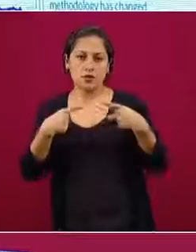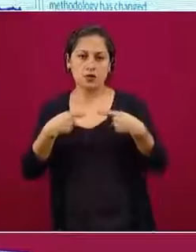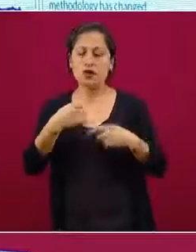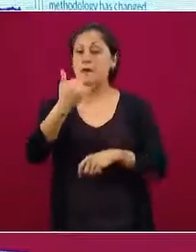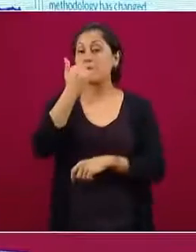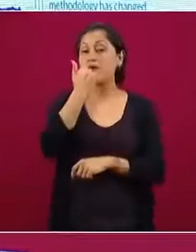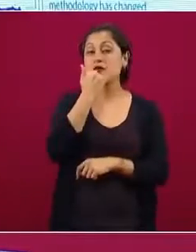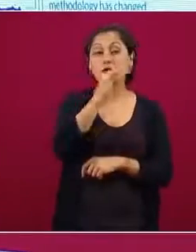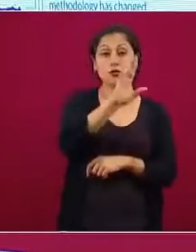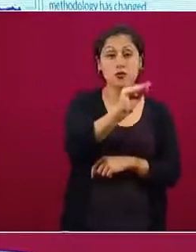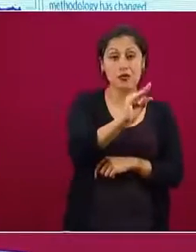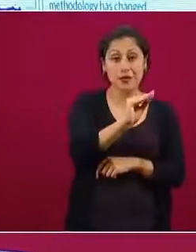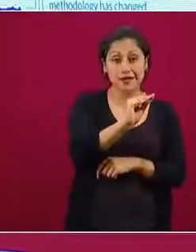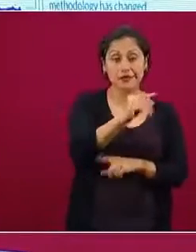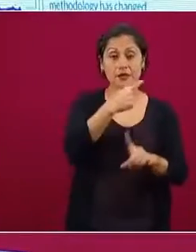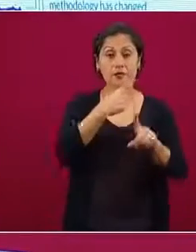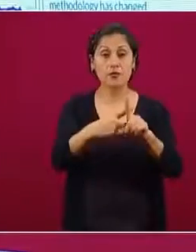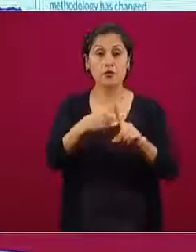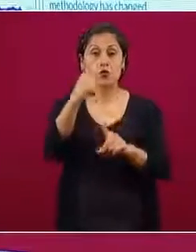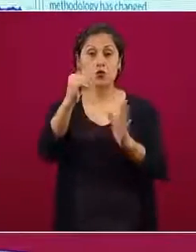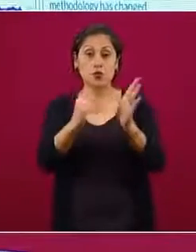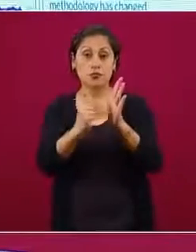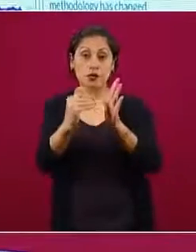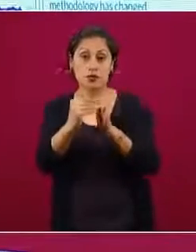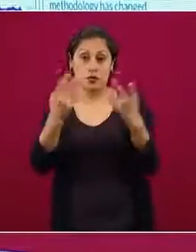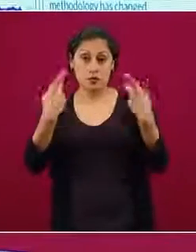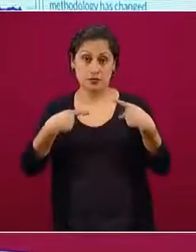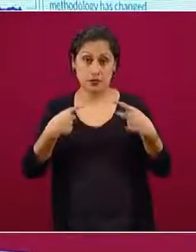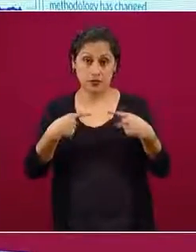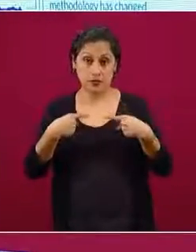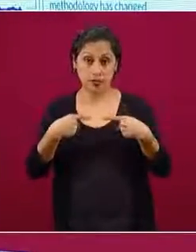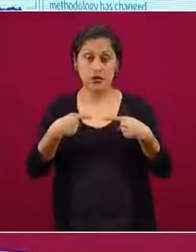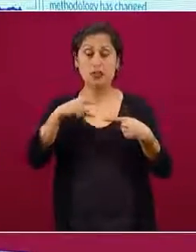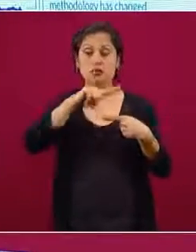90 por millón de habitante, y luego empezó a bajar.